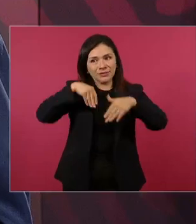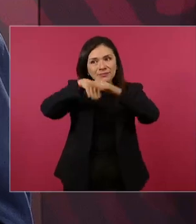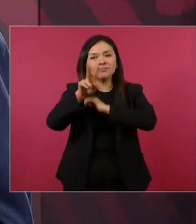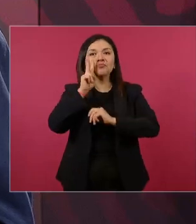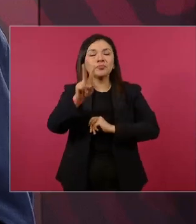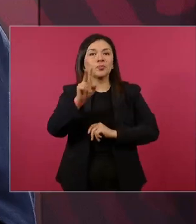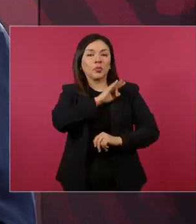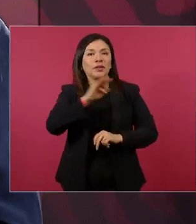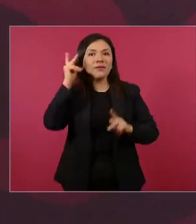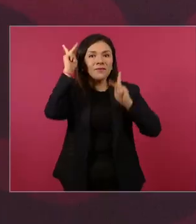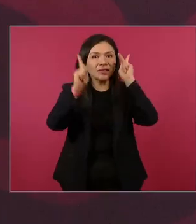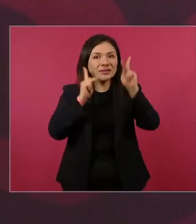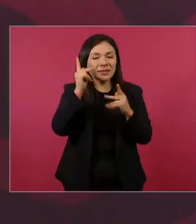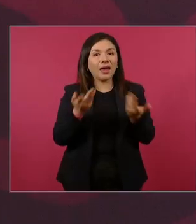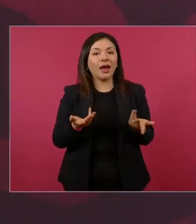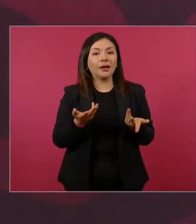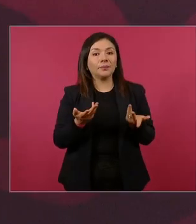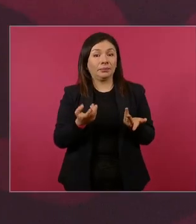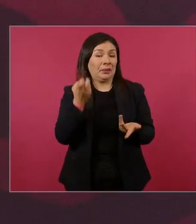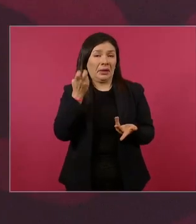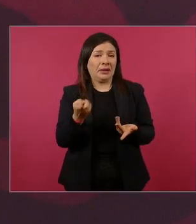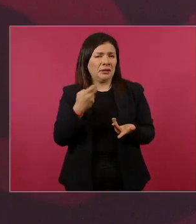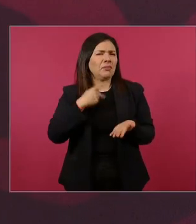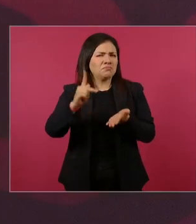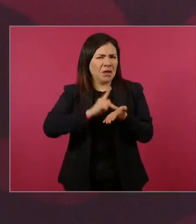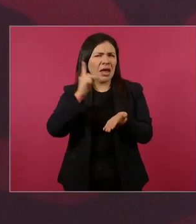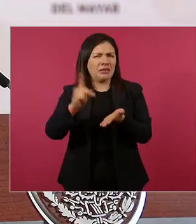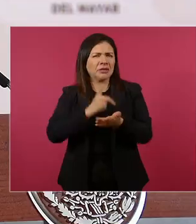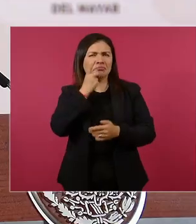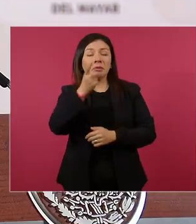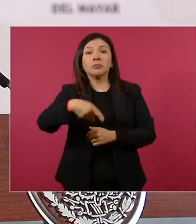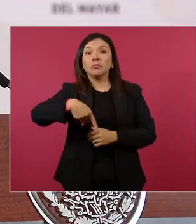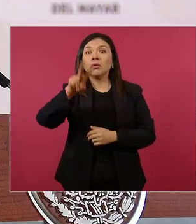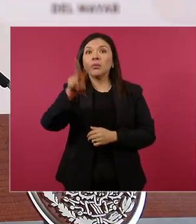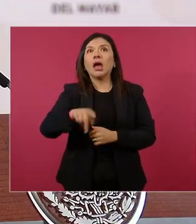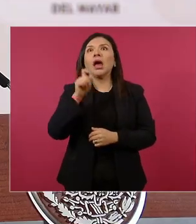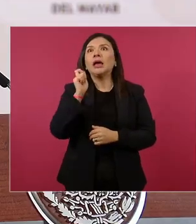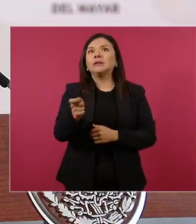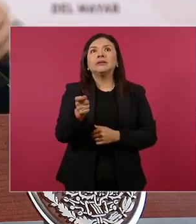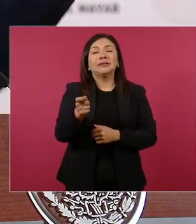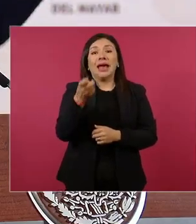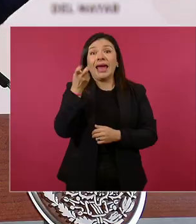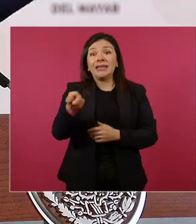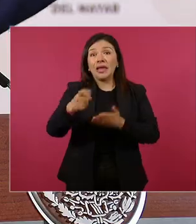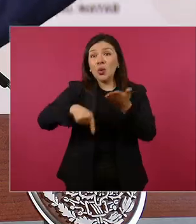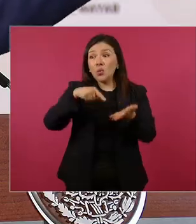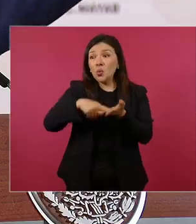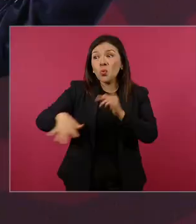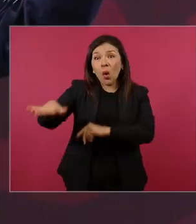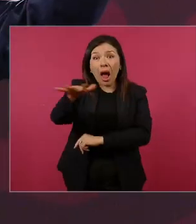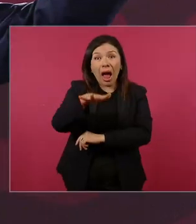Estamos, lo hemos dicho en otras ocasiones, pero estamos hablando del territorio